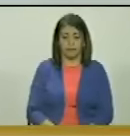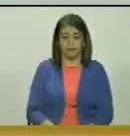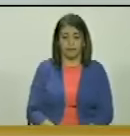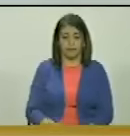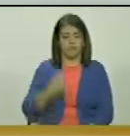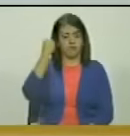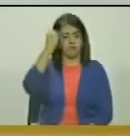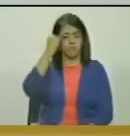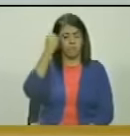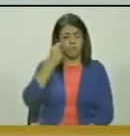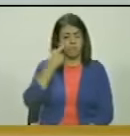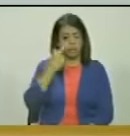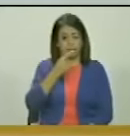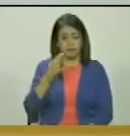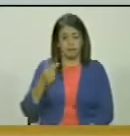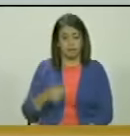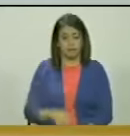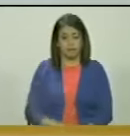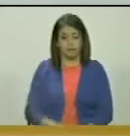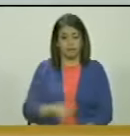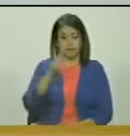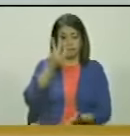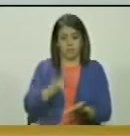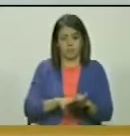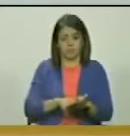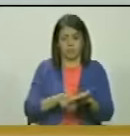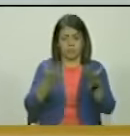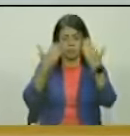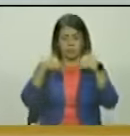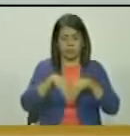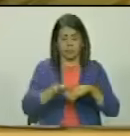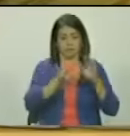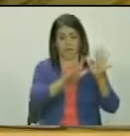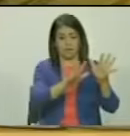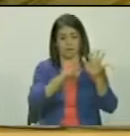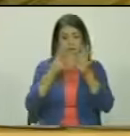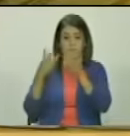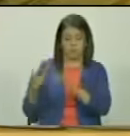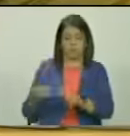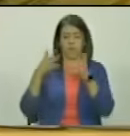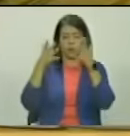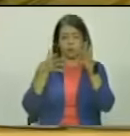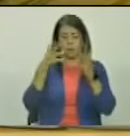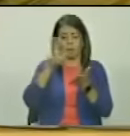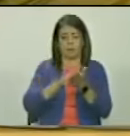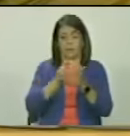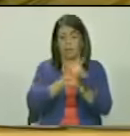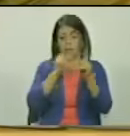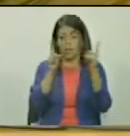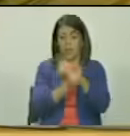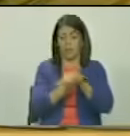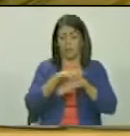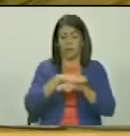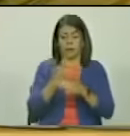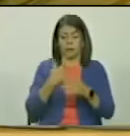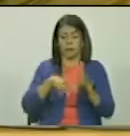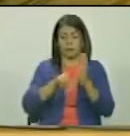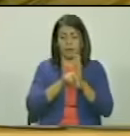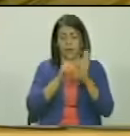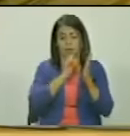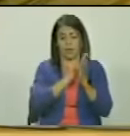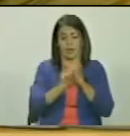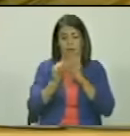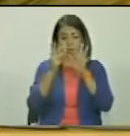En consideración, aprobado. Siguiente. Décimo octavo, se sugiere aprobar sin modificación el contenido del